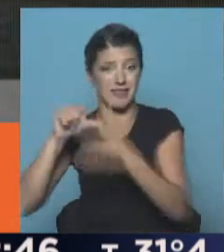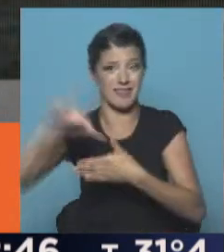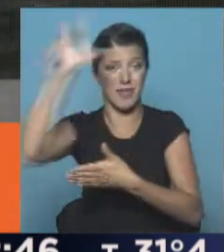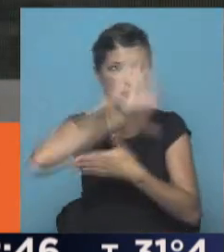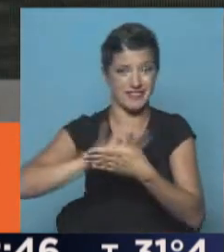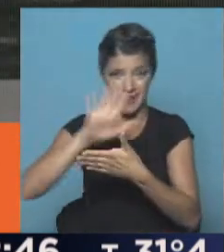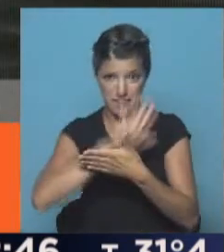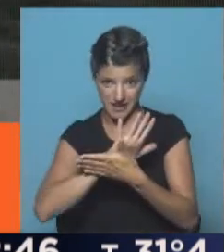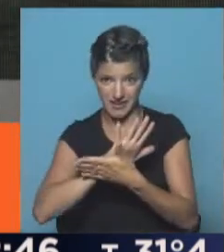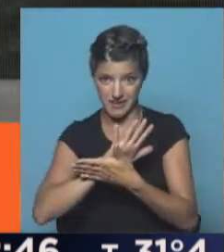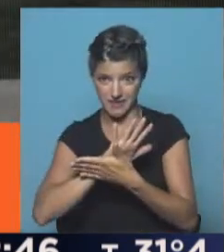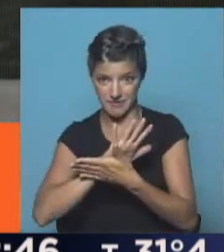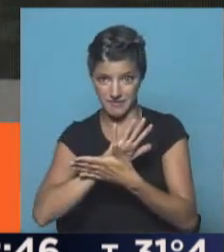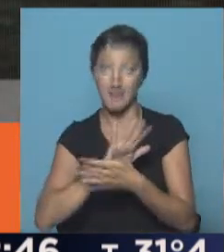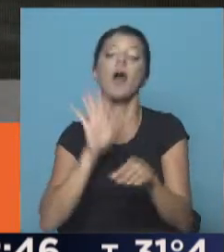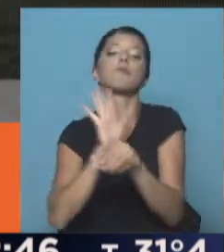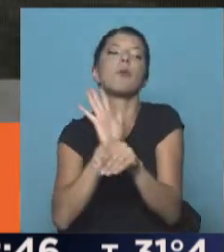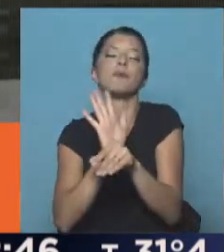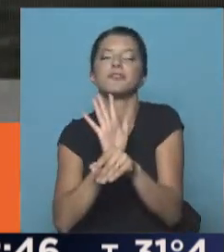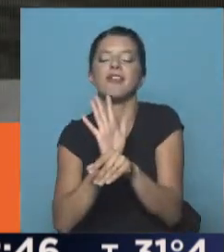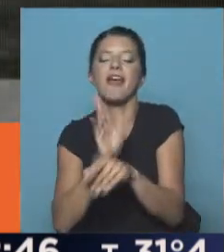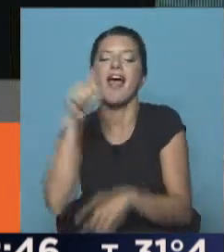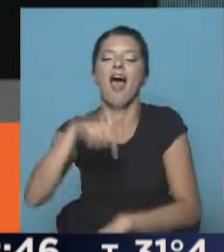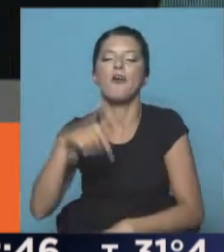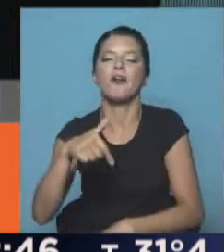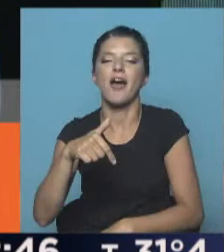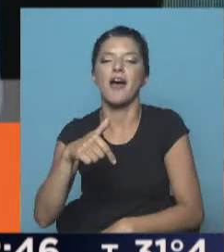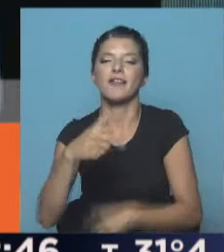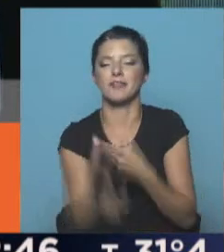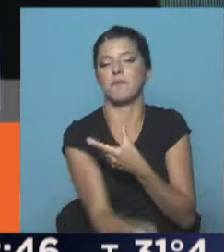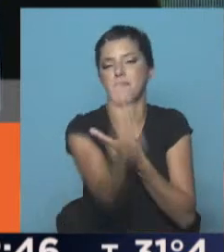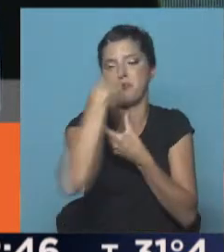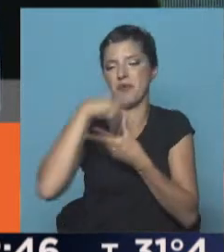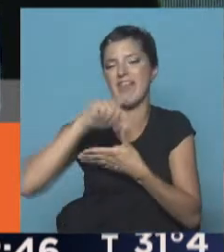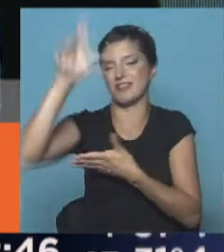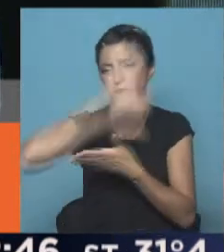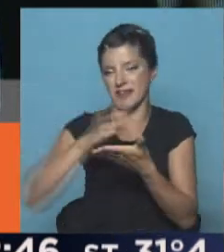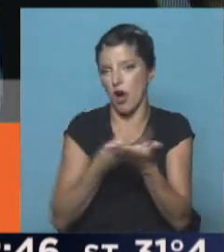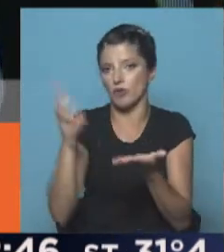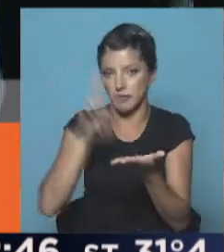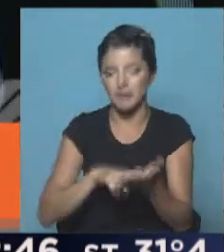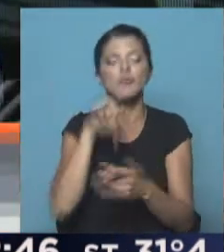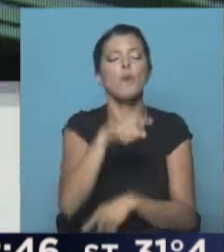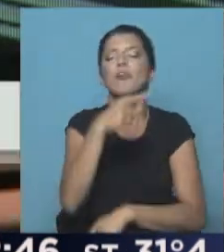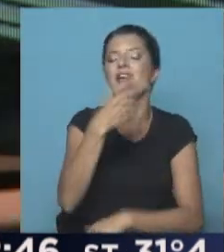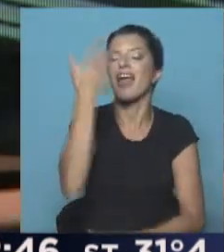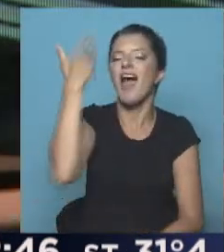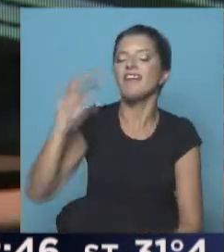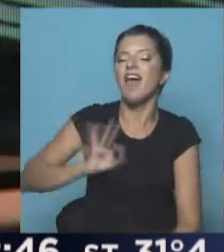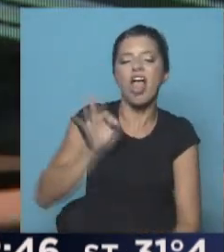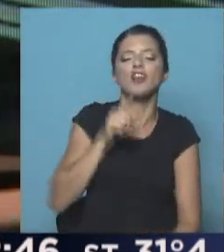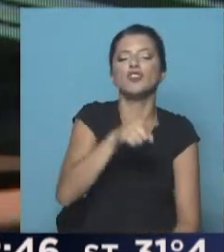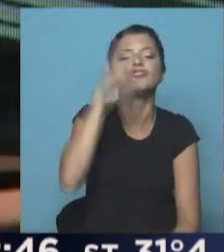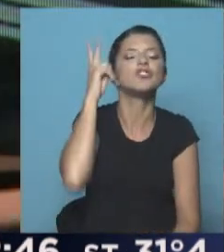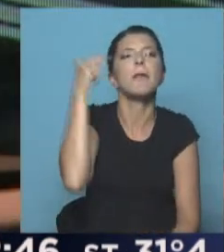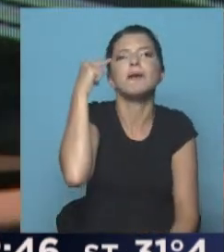cosas nos vuelve a insertar digamos en este en este lugar del mundo efectivamente durante mucho tiempo creyeron en